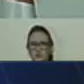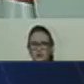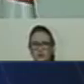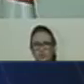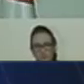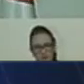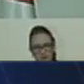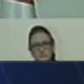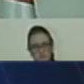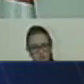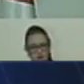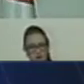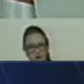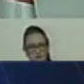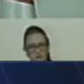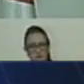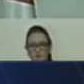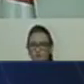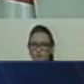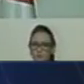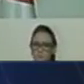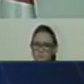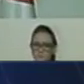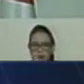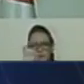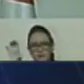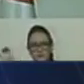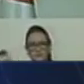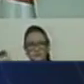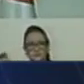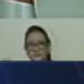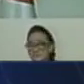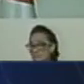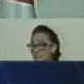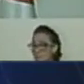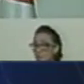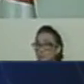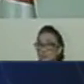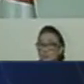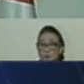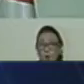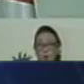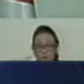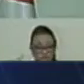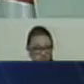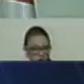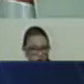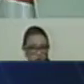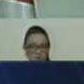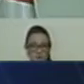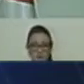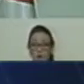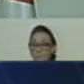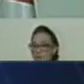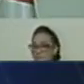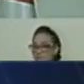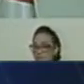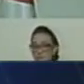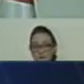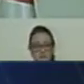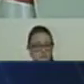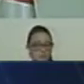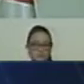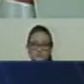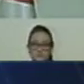tienen todos los países del mundo. Nos persiguen y nos congelan cuentas. Si vamos a comprar un medicamento, bueno, lo hacen imposible,